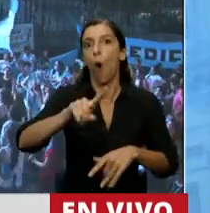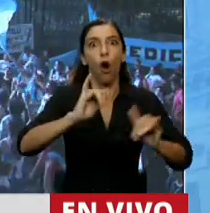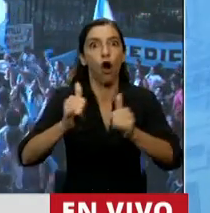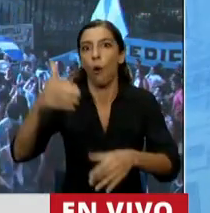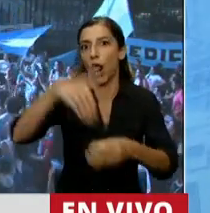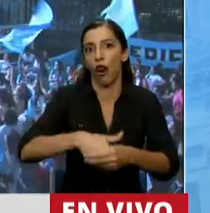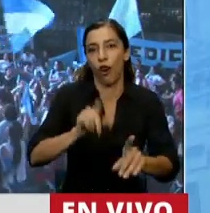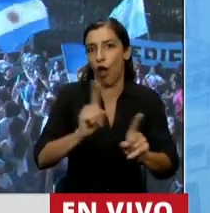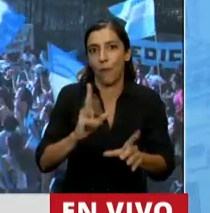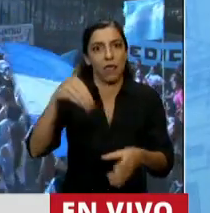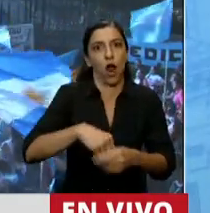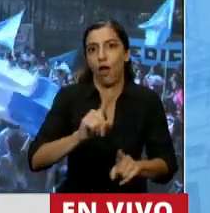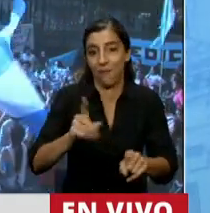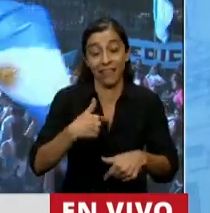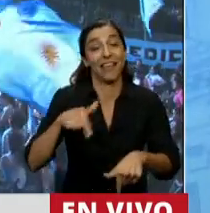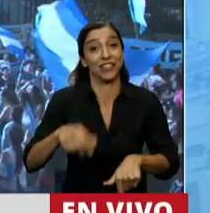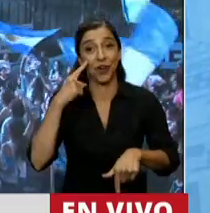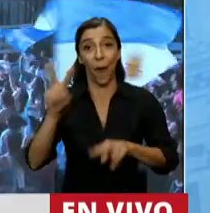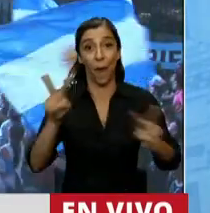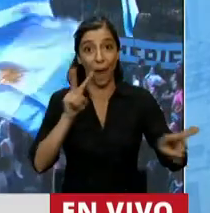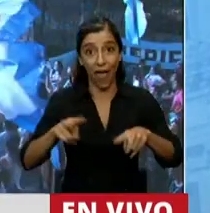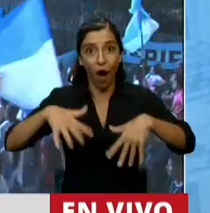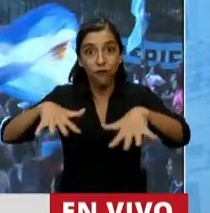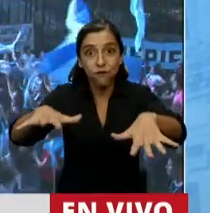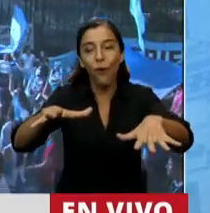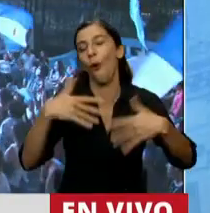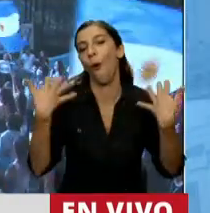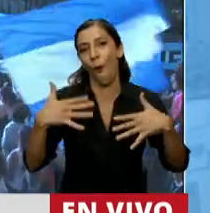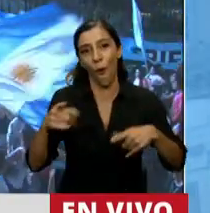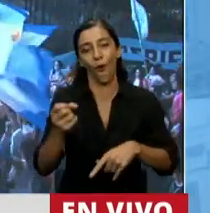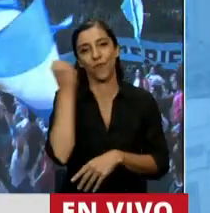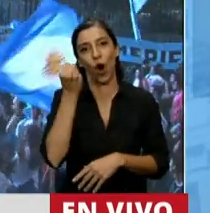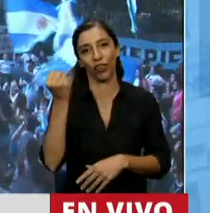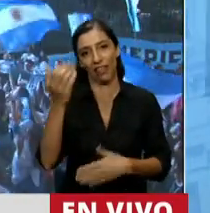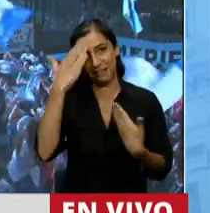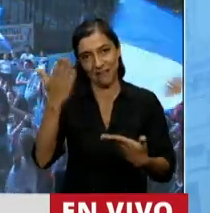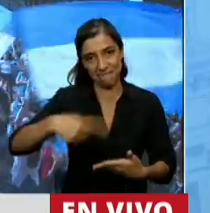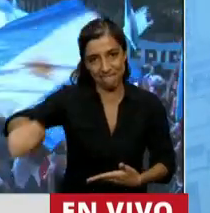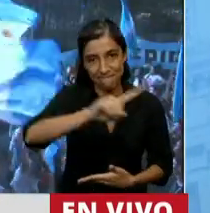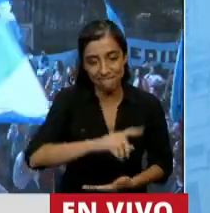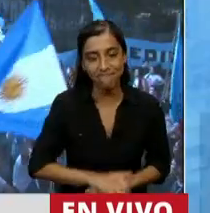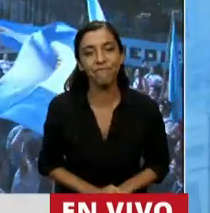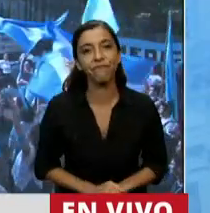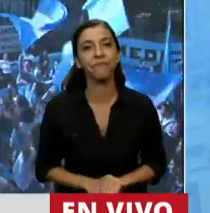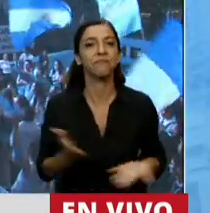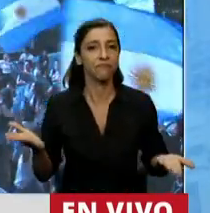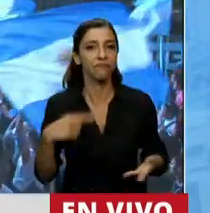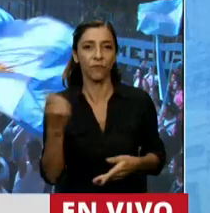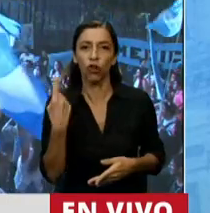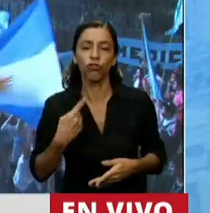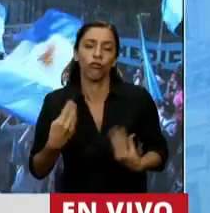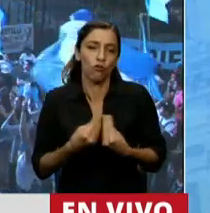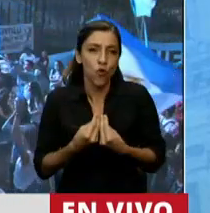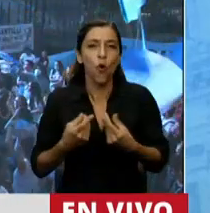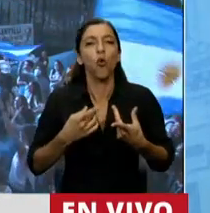es maravilloso. Mire, presidente, se discutió mucho si teníamos que estar o no debatiendo en este Congreso este